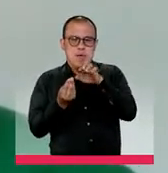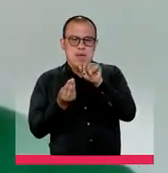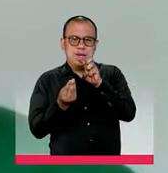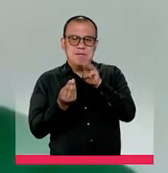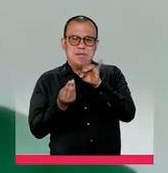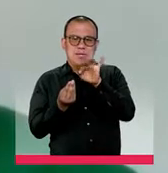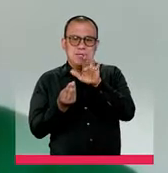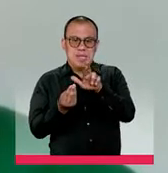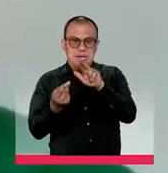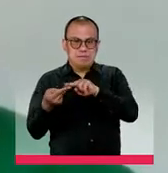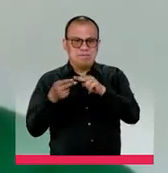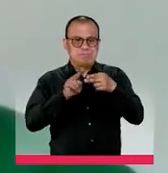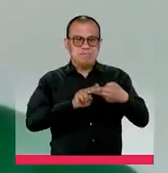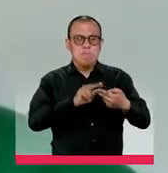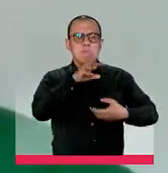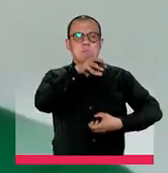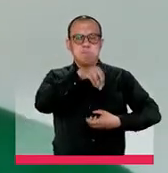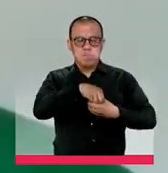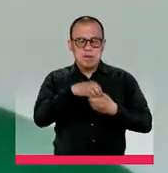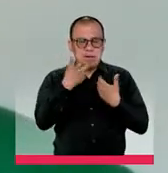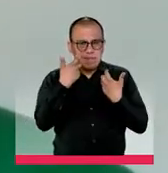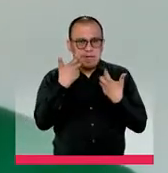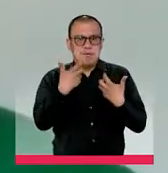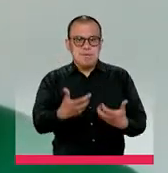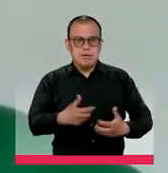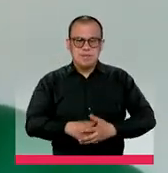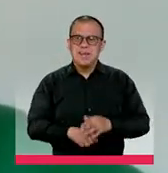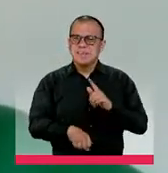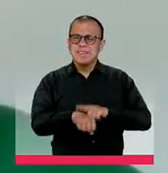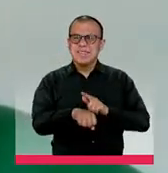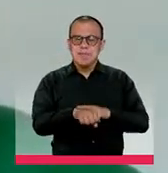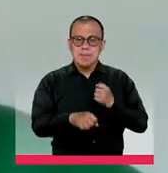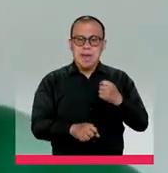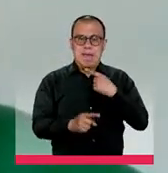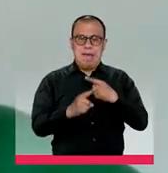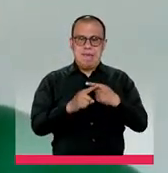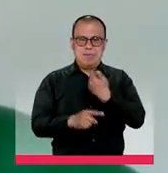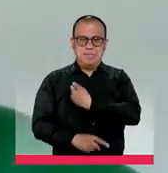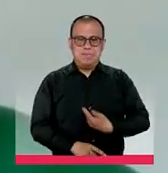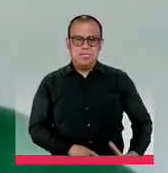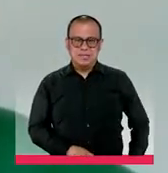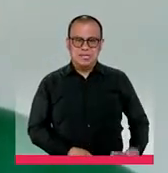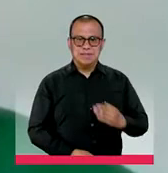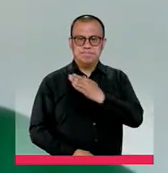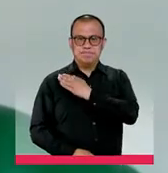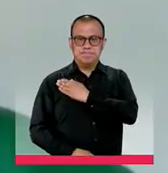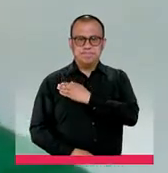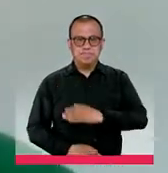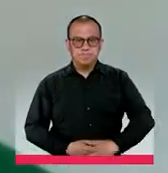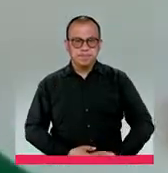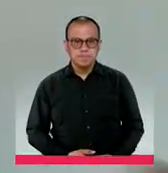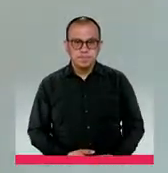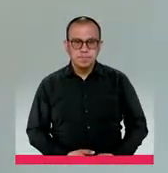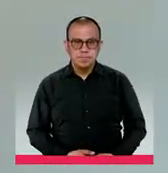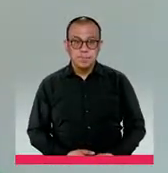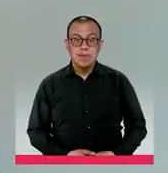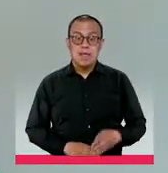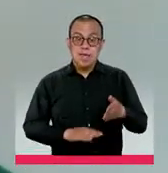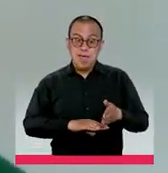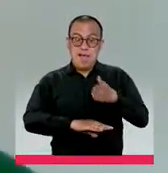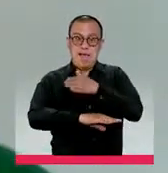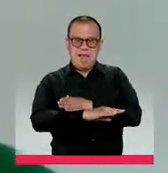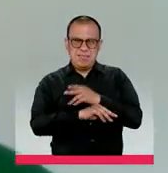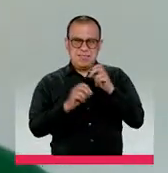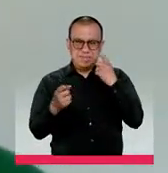muchas vinculadas con militares y fueron las que sucedieron en la época del expresidente Álvaro Uribe Vélez. Lo que sucedió antes de las